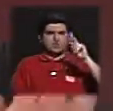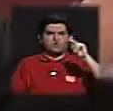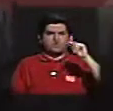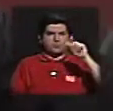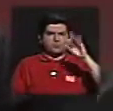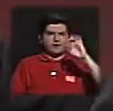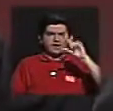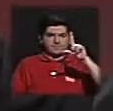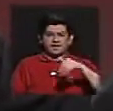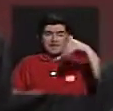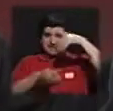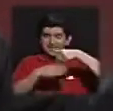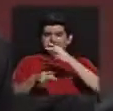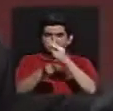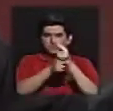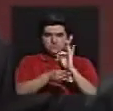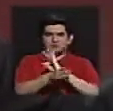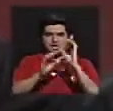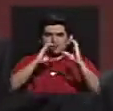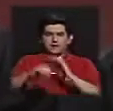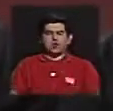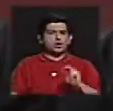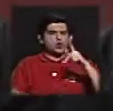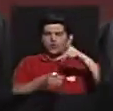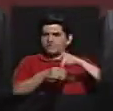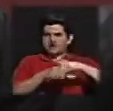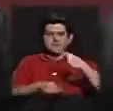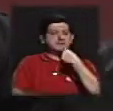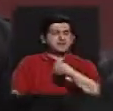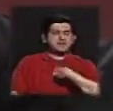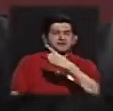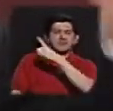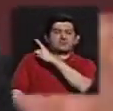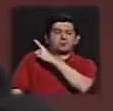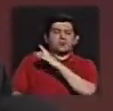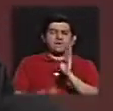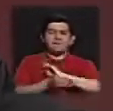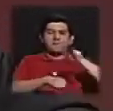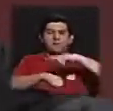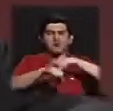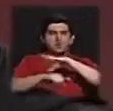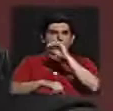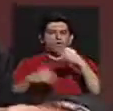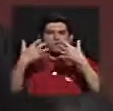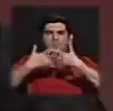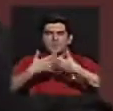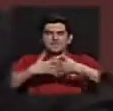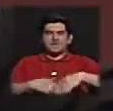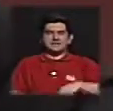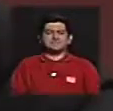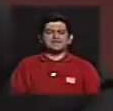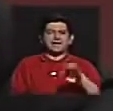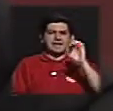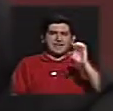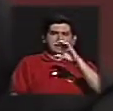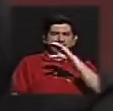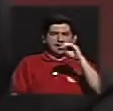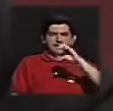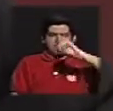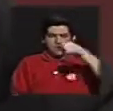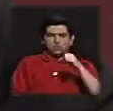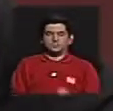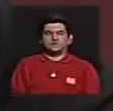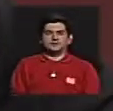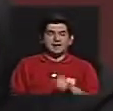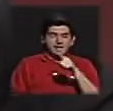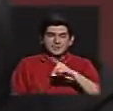En este no participa, según lo que me dijo el propio director, ni el Banco Nacional ni la empresa Ernst & Young, que estaba por ingresar. Este es un